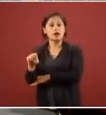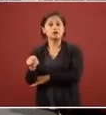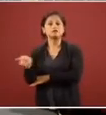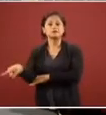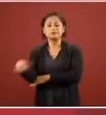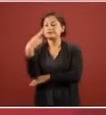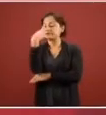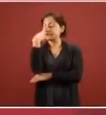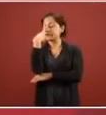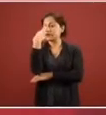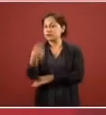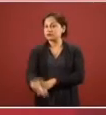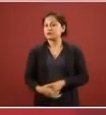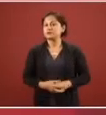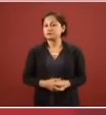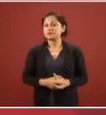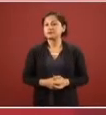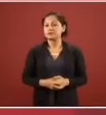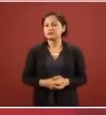Aquí hay cables